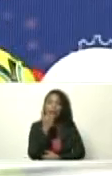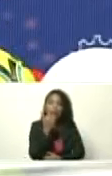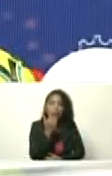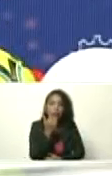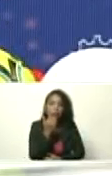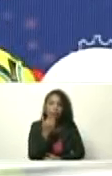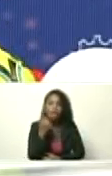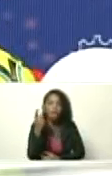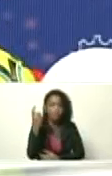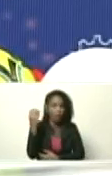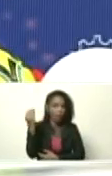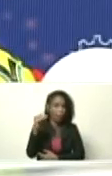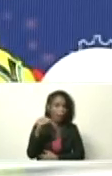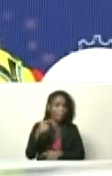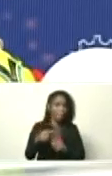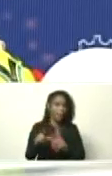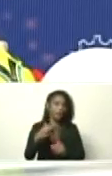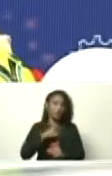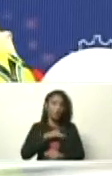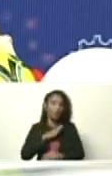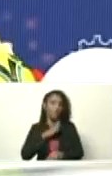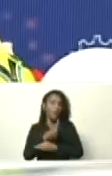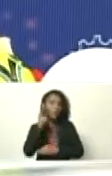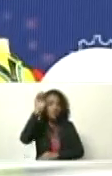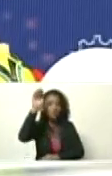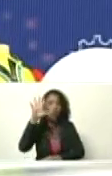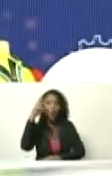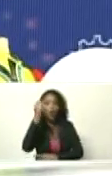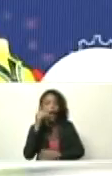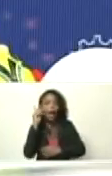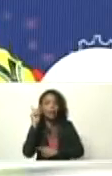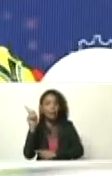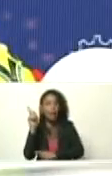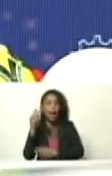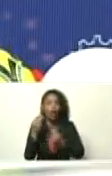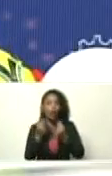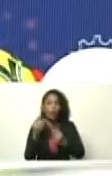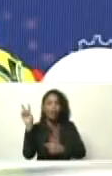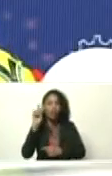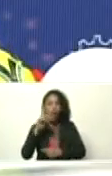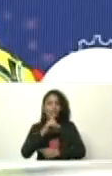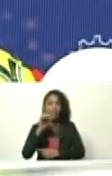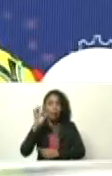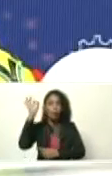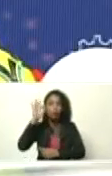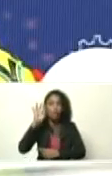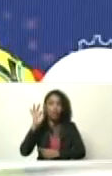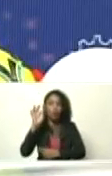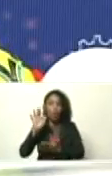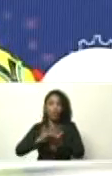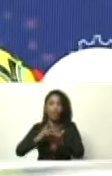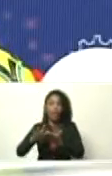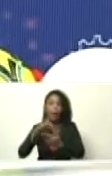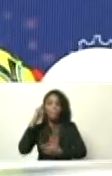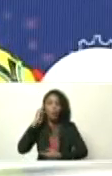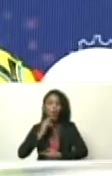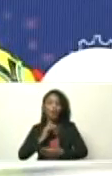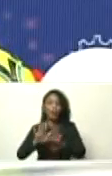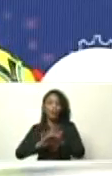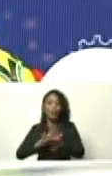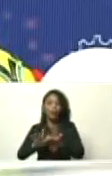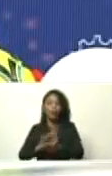Falta todavía, pero lo vamos a lograr. Economía venezolana 100% digital. Bolívar